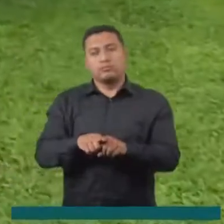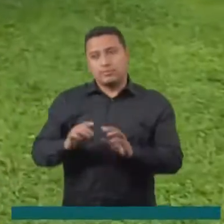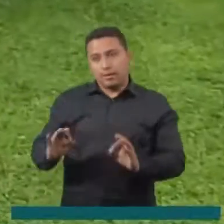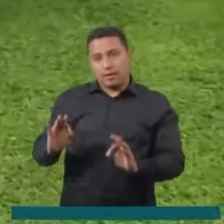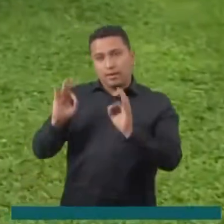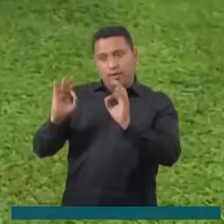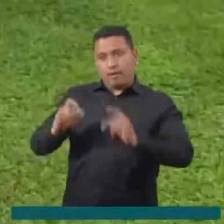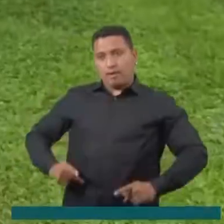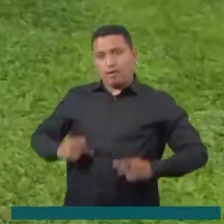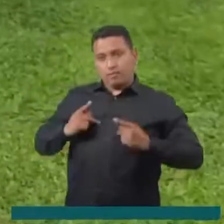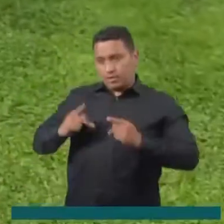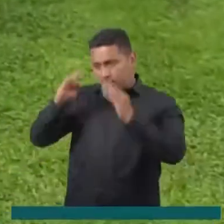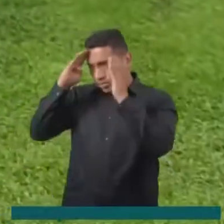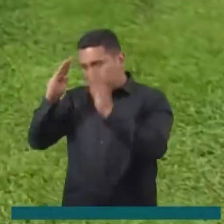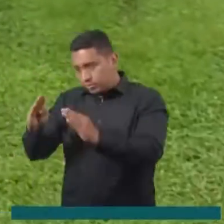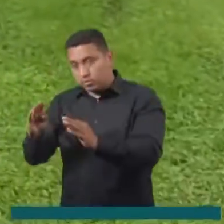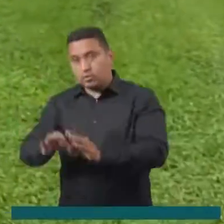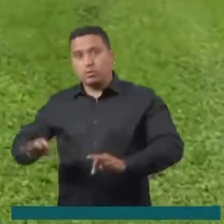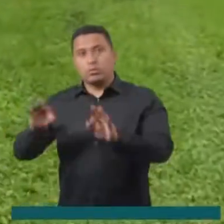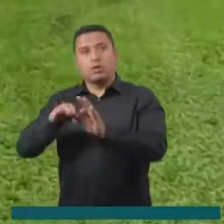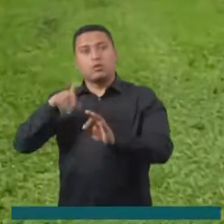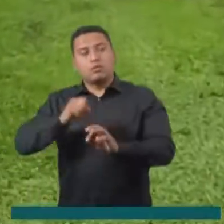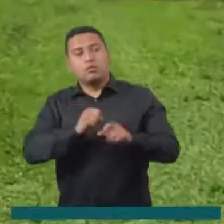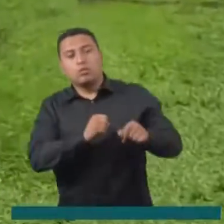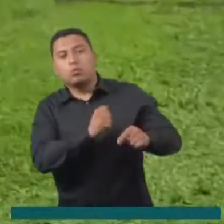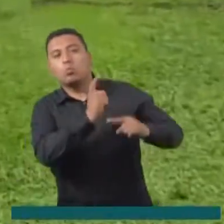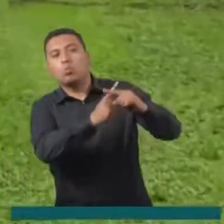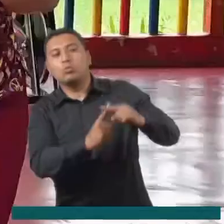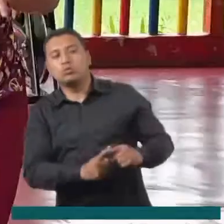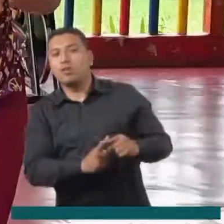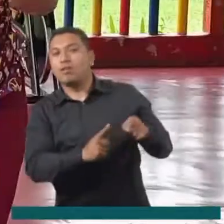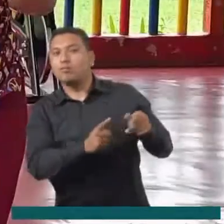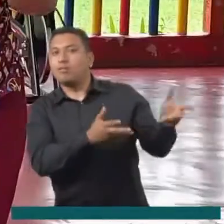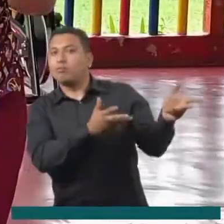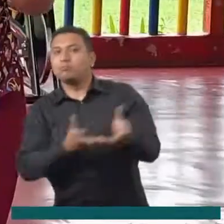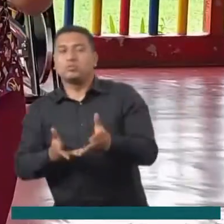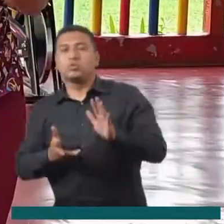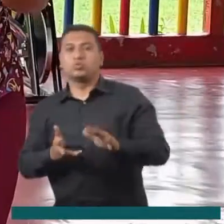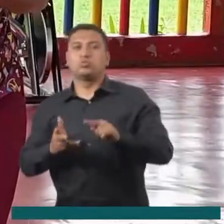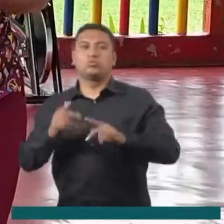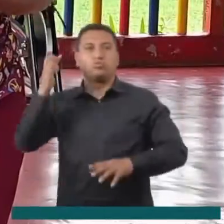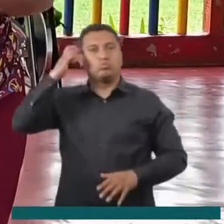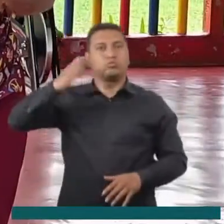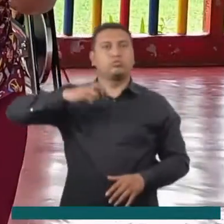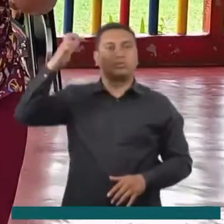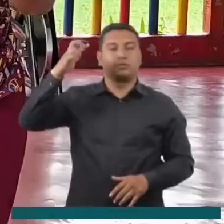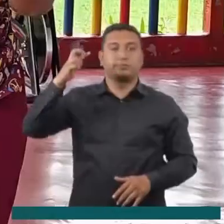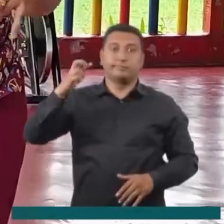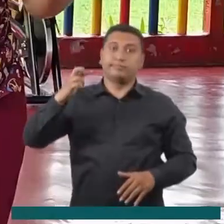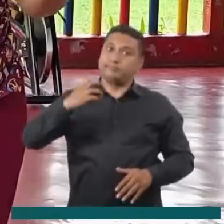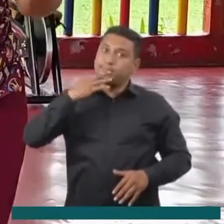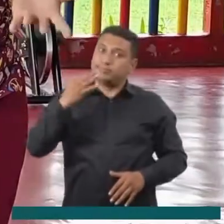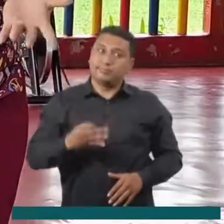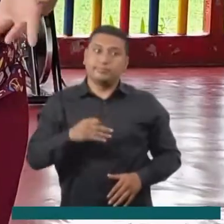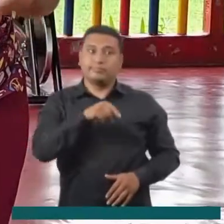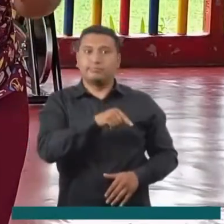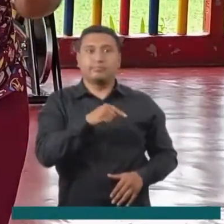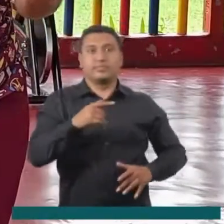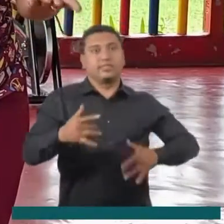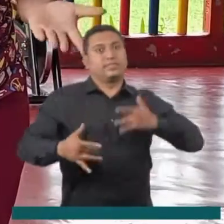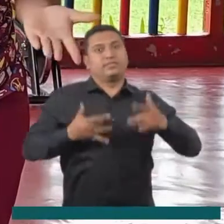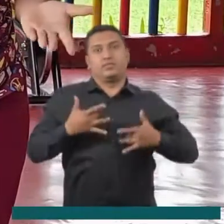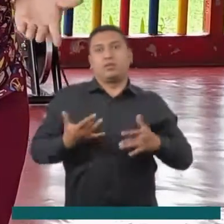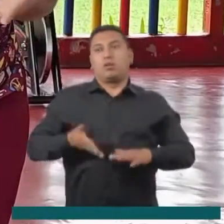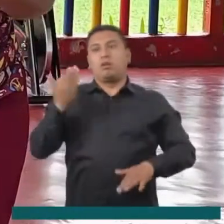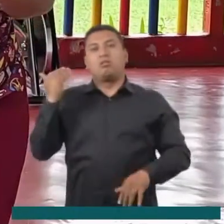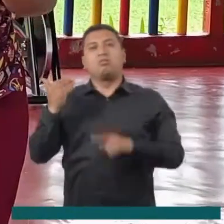mejor calidad de vida es importante reconocer las ventajas del apoyo profesional. Tiene, se divierte mucho porque al principio mantenía llorando, se